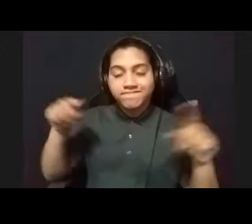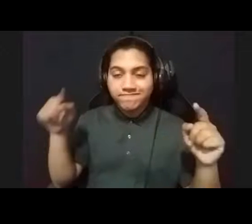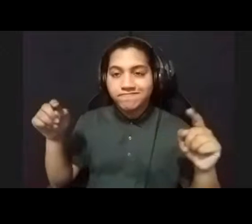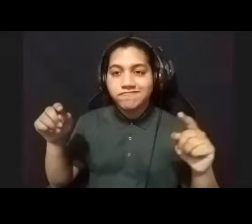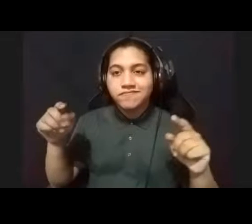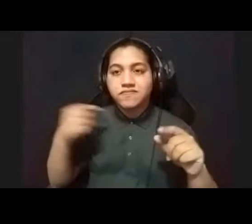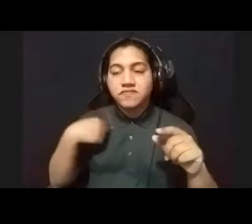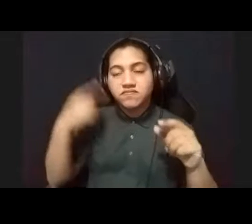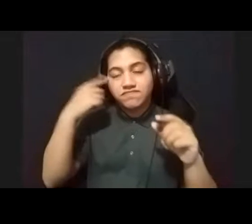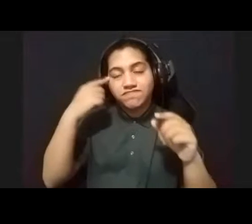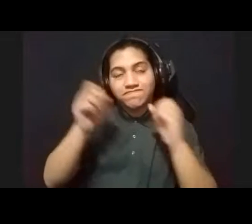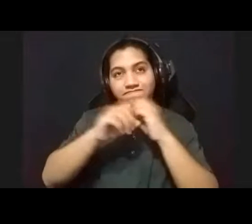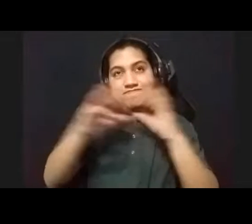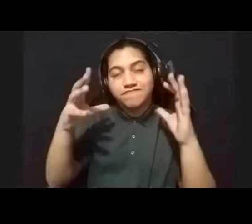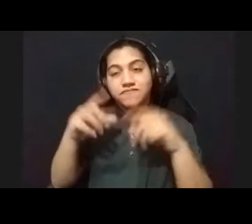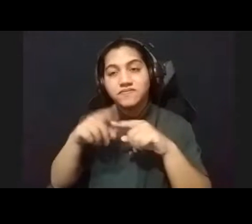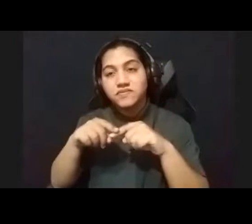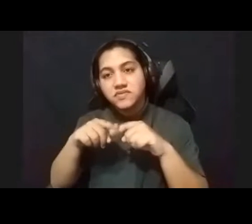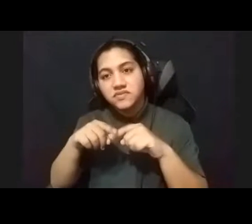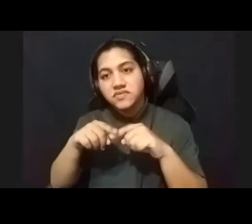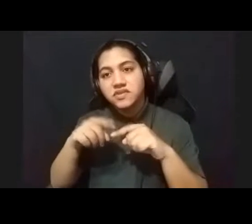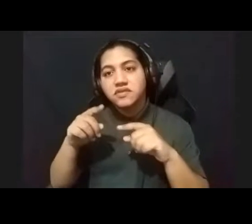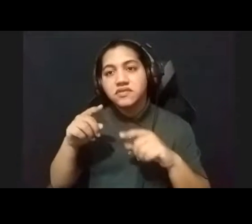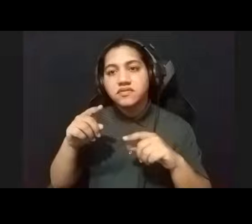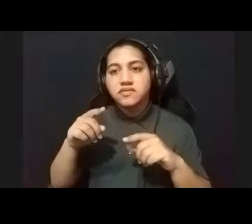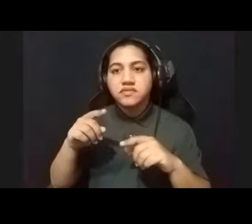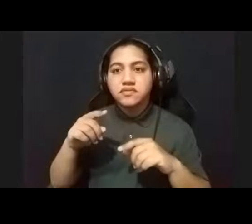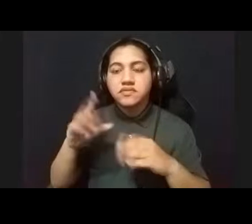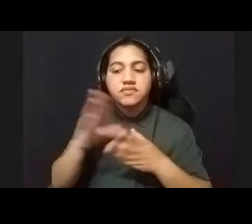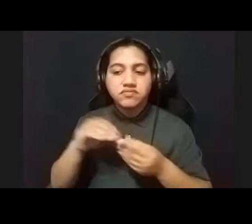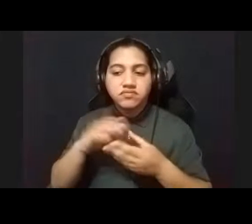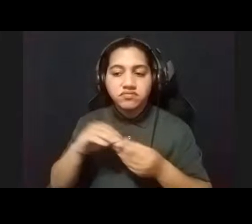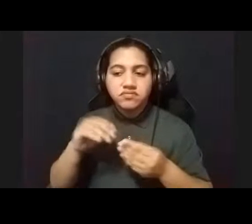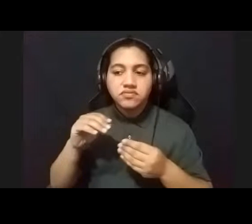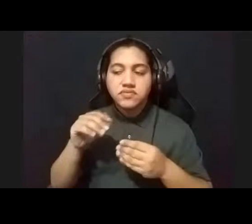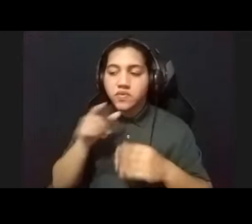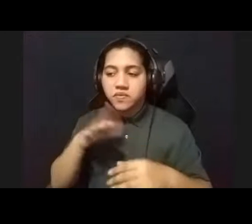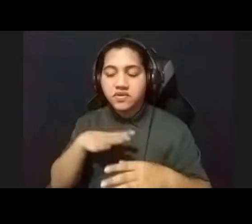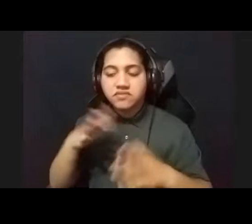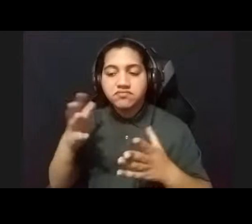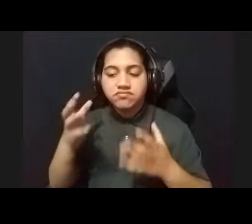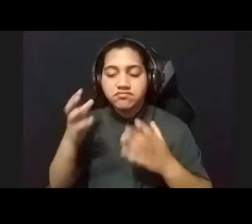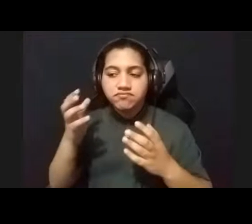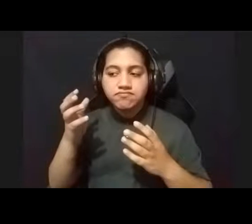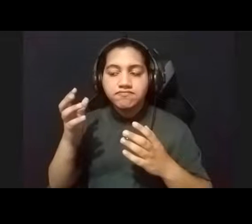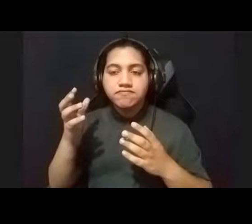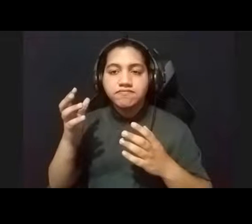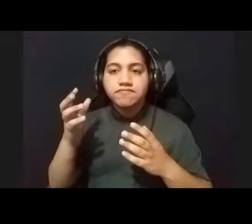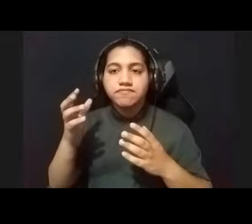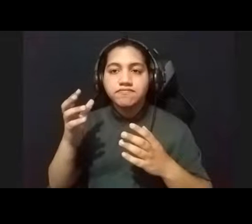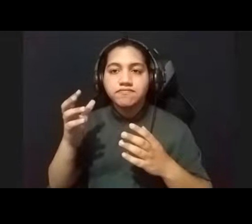me imagino que era dependiendo de lo que las narradoras en ese momento querían